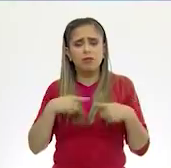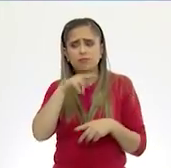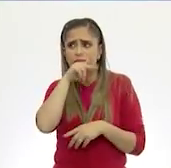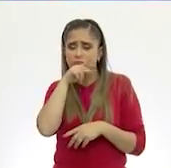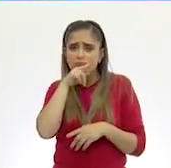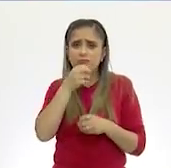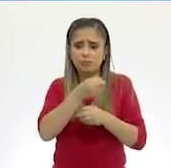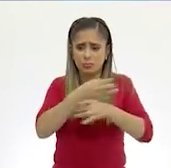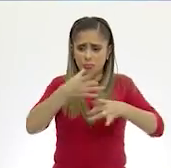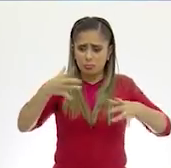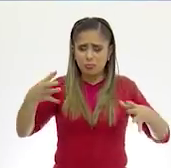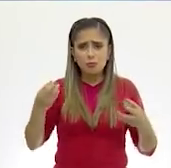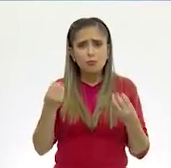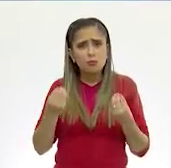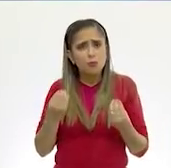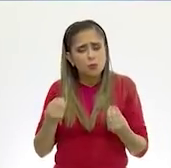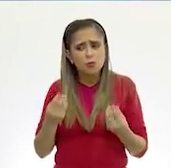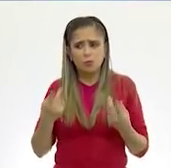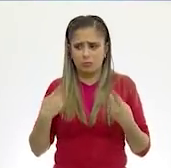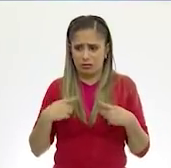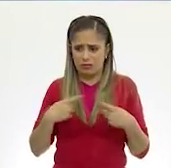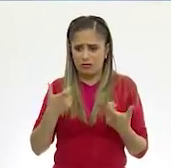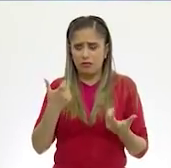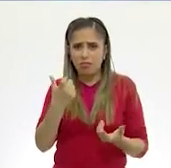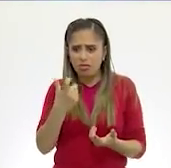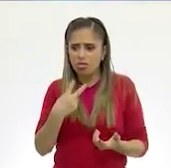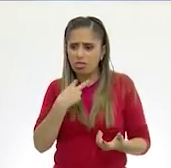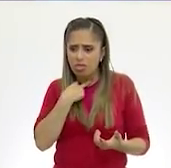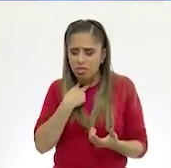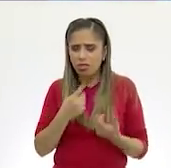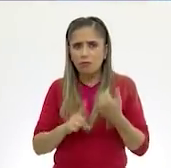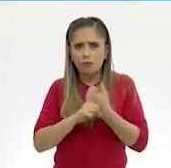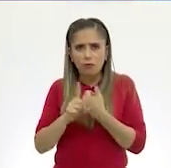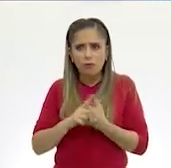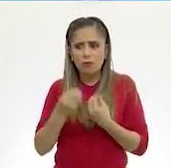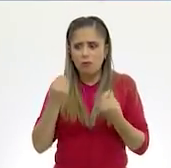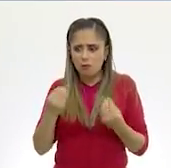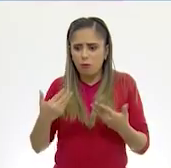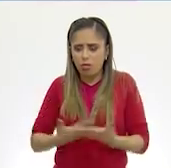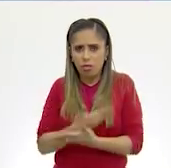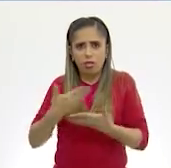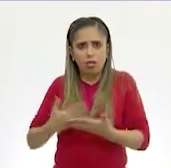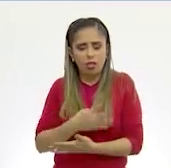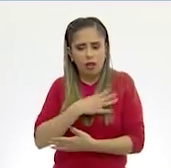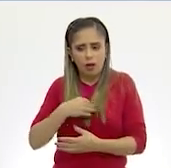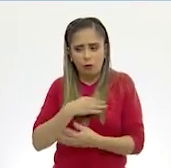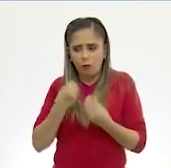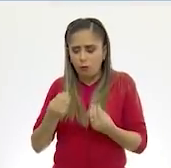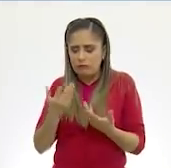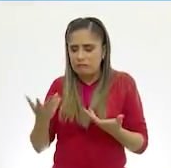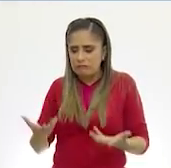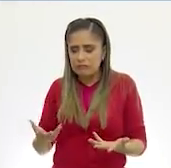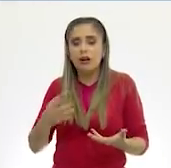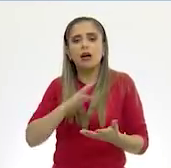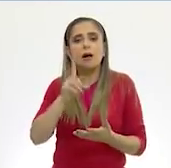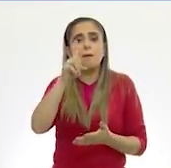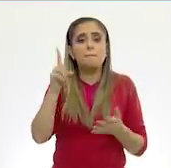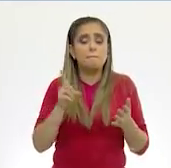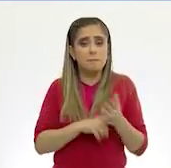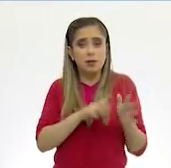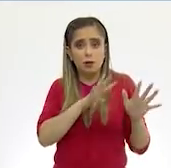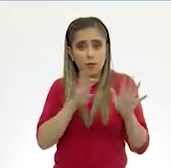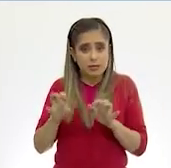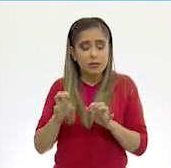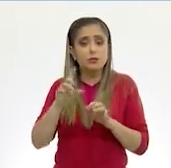crecimiento demográfico, porque generaba muchos problemas sociales y económicos. En 1974 entró en vigor la Ley General